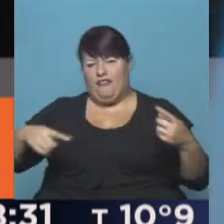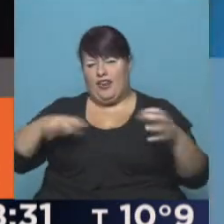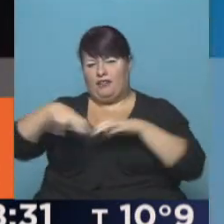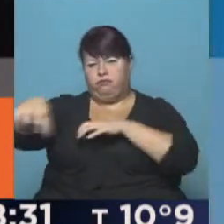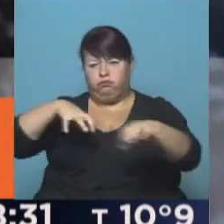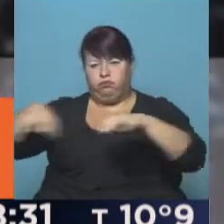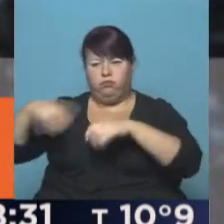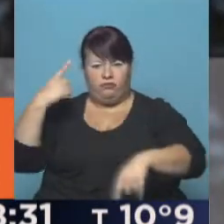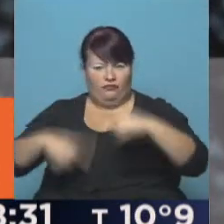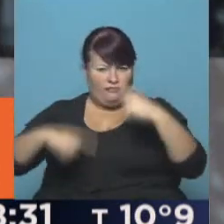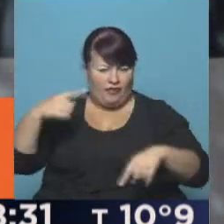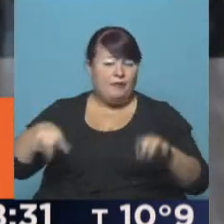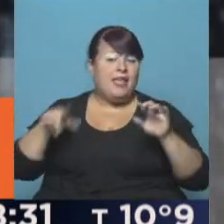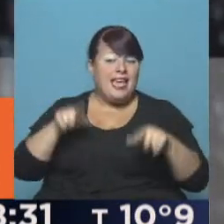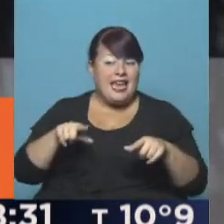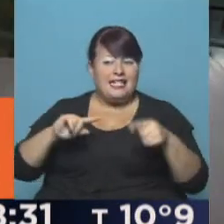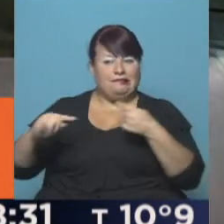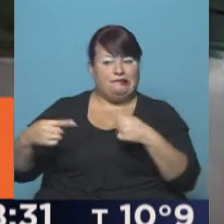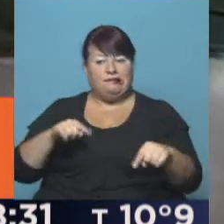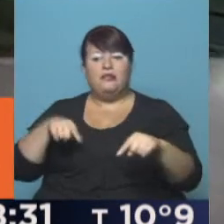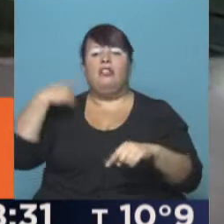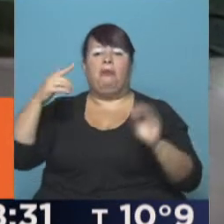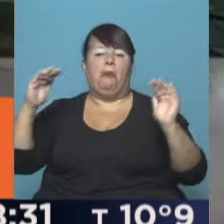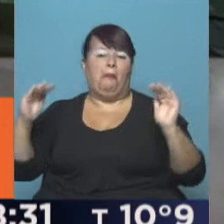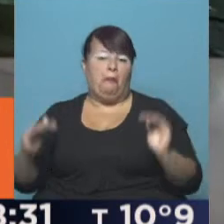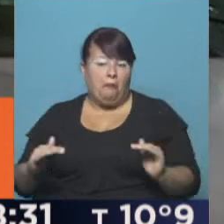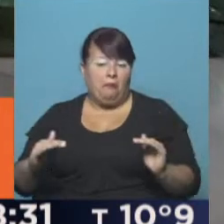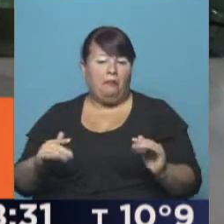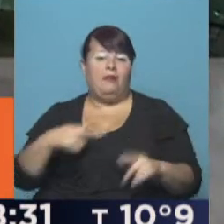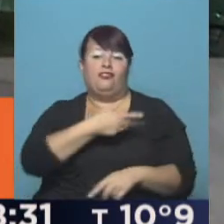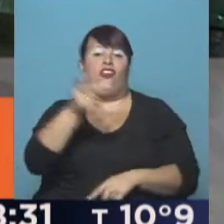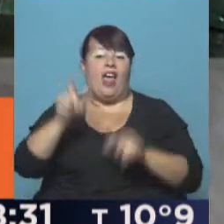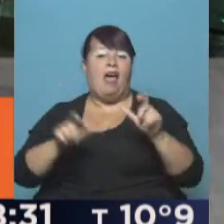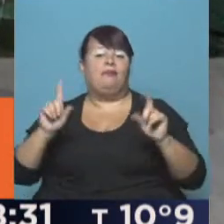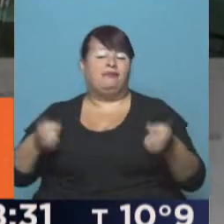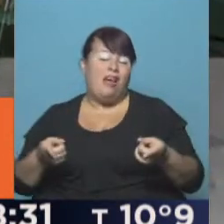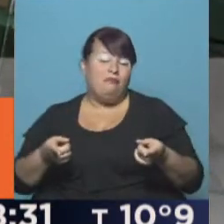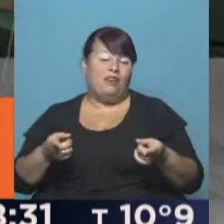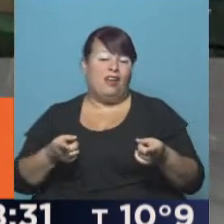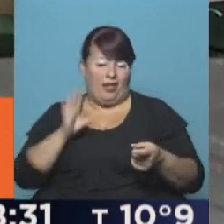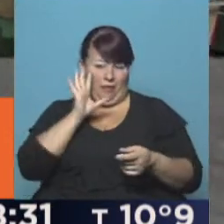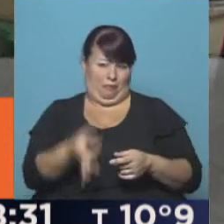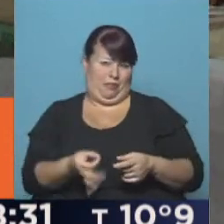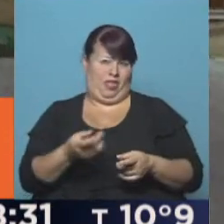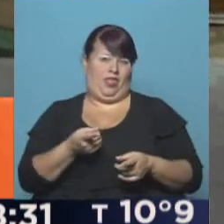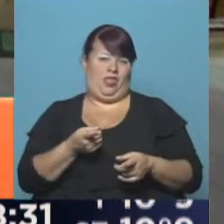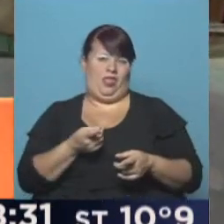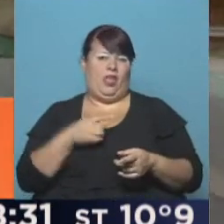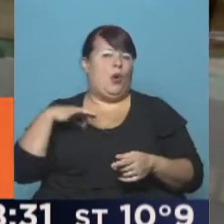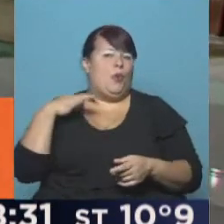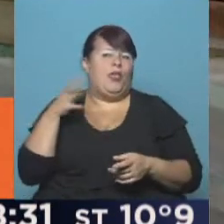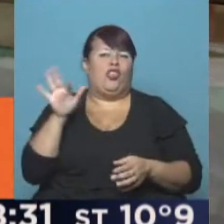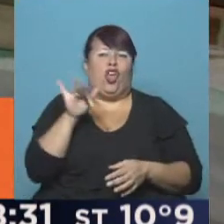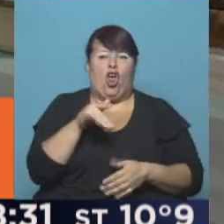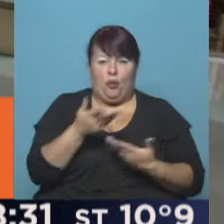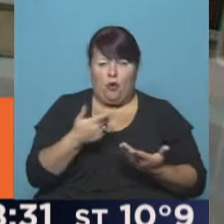que van variando. Y esas tensiones después bajan a la sociedad y se pueden obviamente reflejar también en la vida